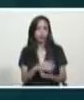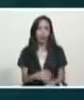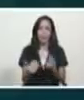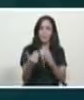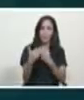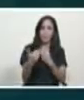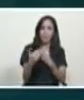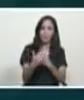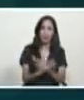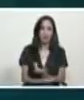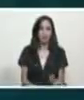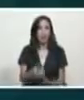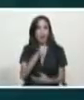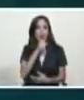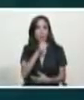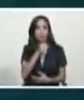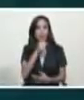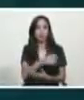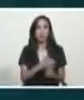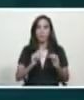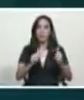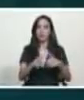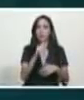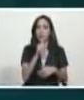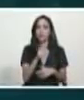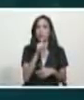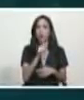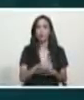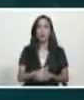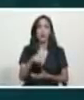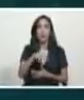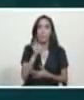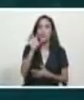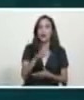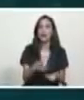abren con sus noticias de nuestro país,